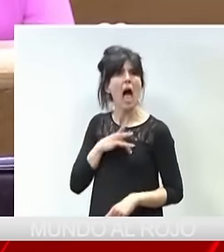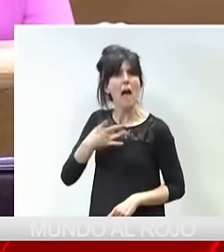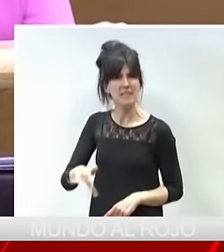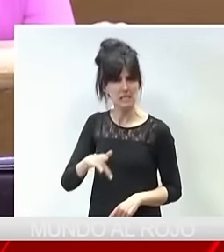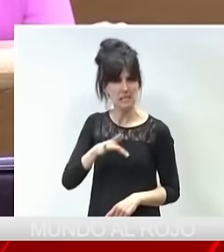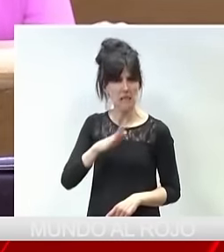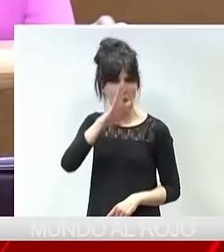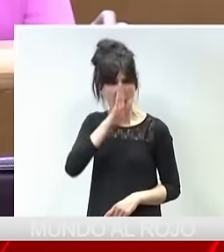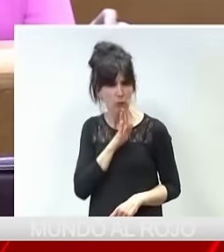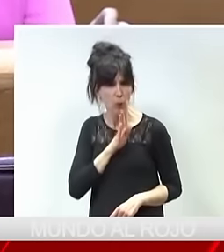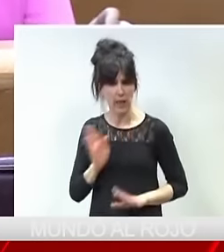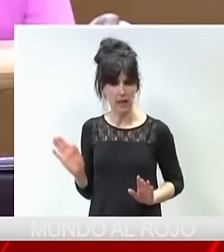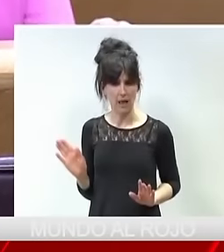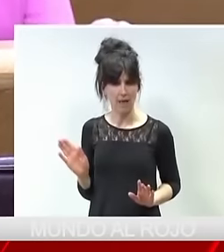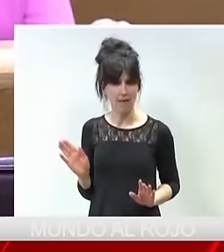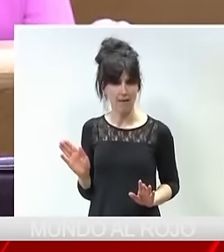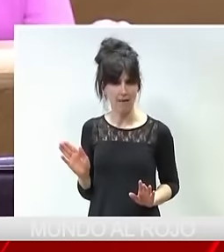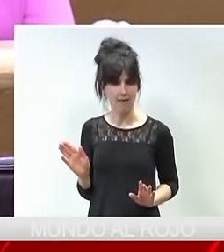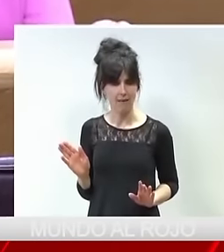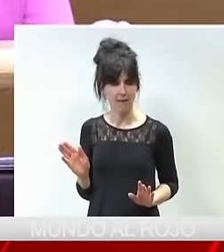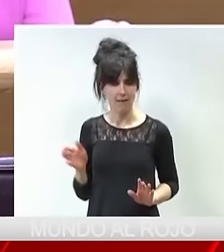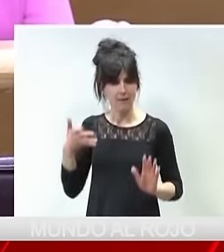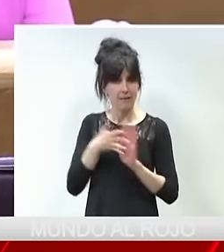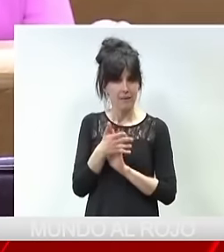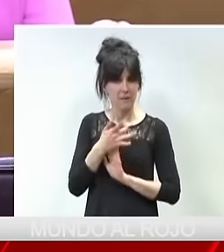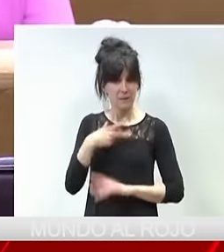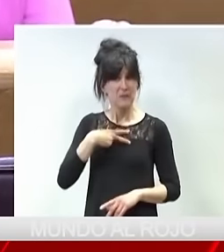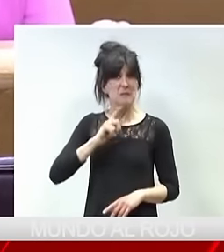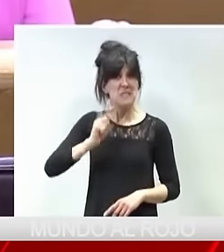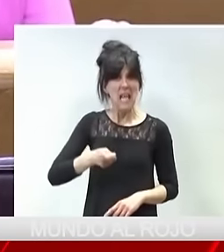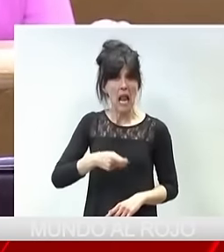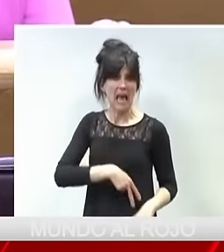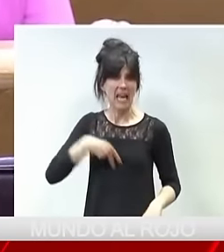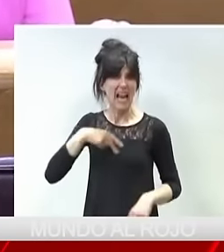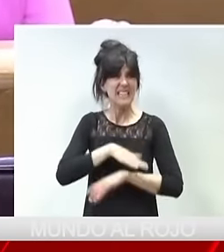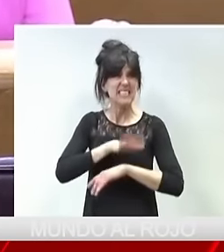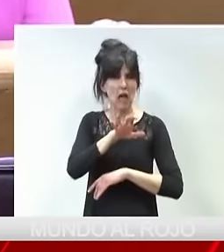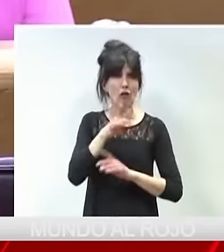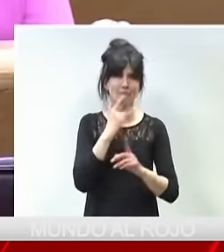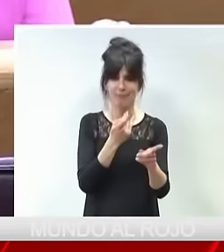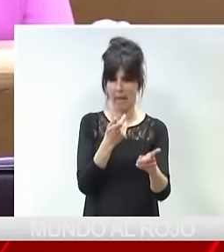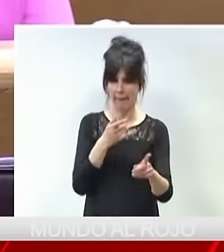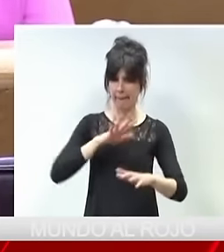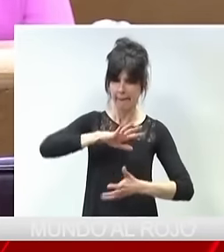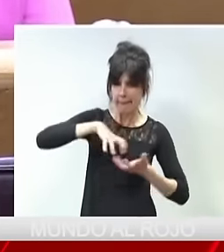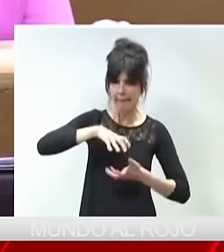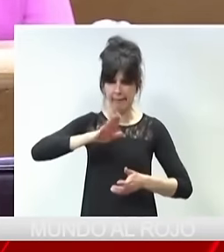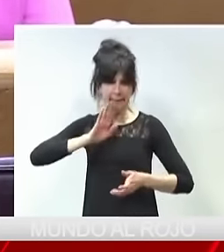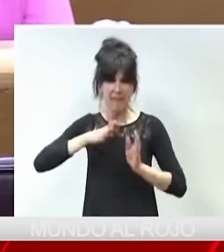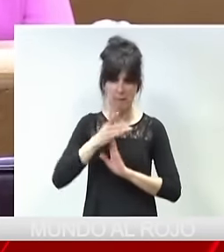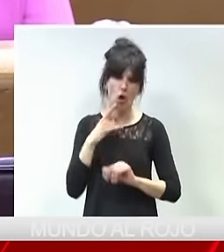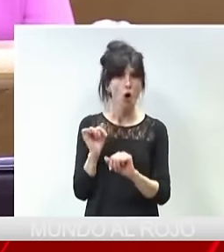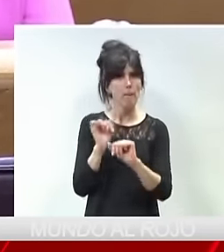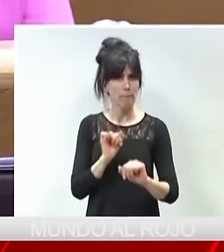encubierta. El fiscal general del Estado ya nos tiene acostumbrados a sus fechorías, pero proteger al líder